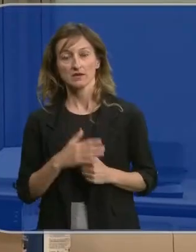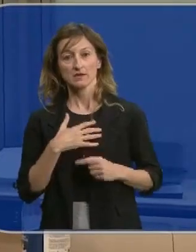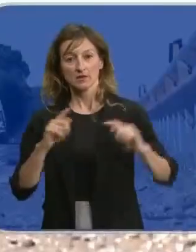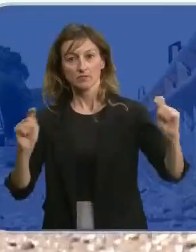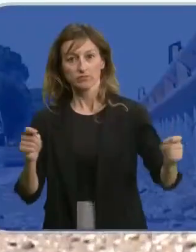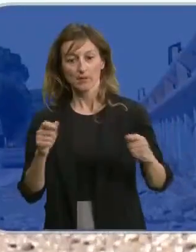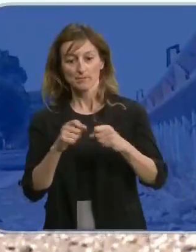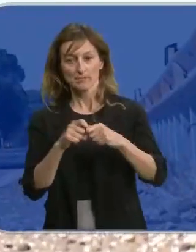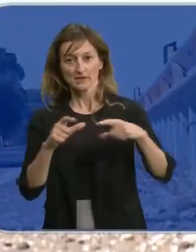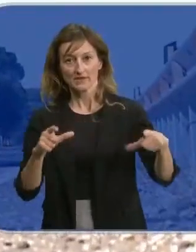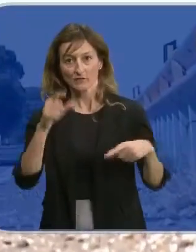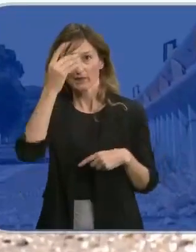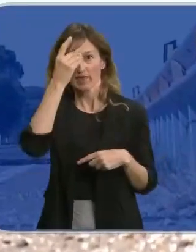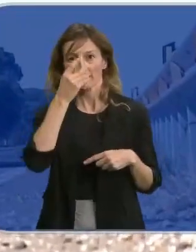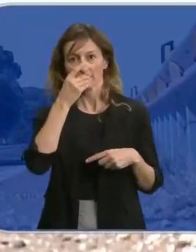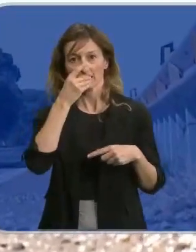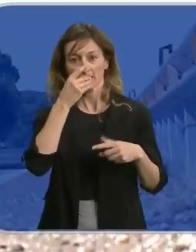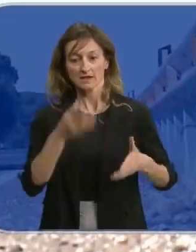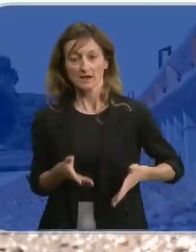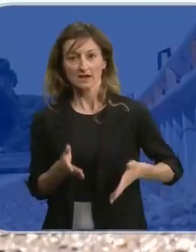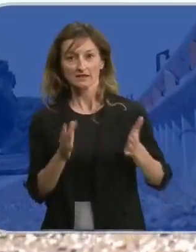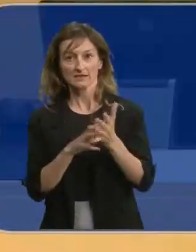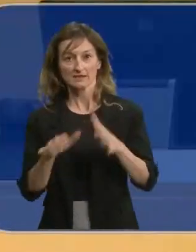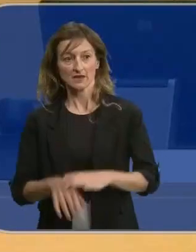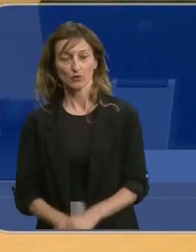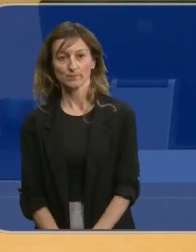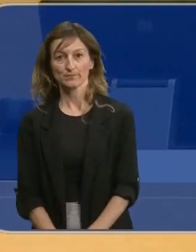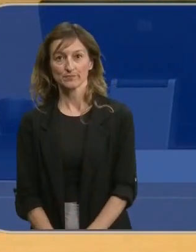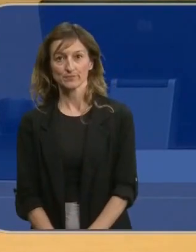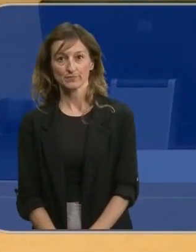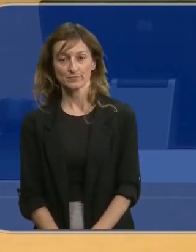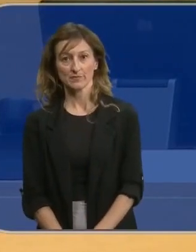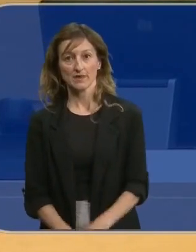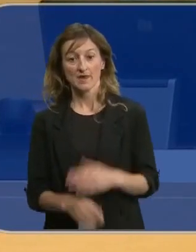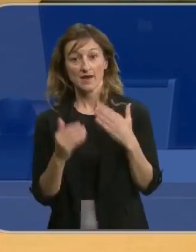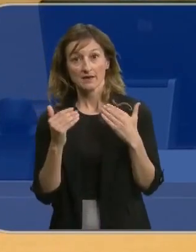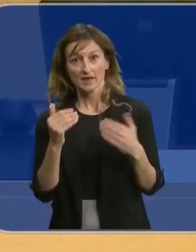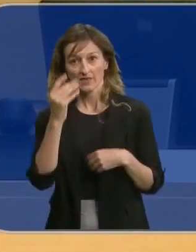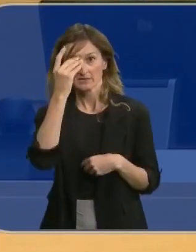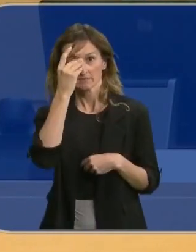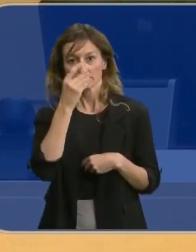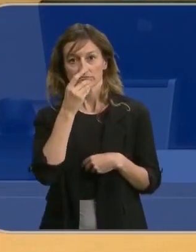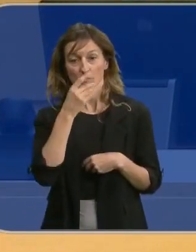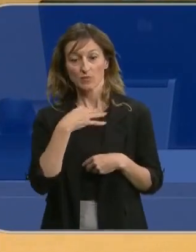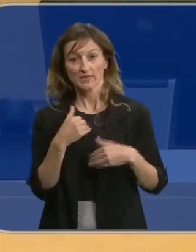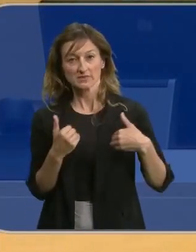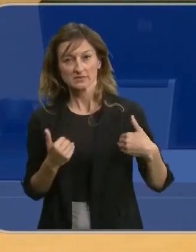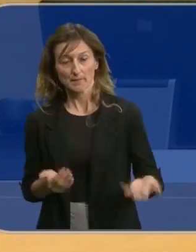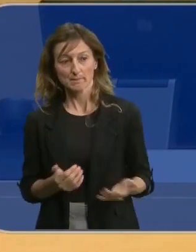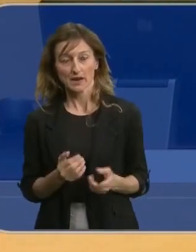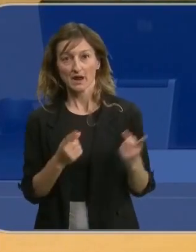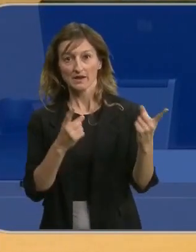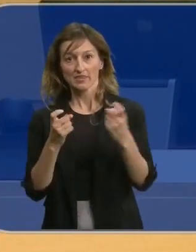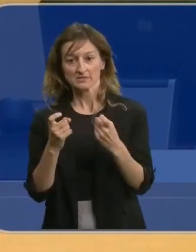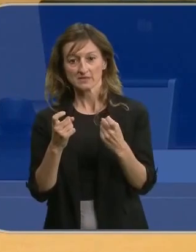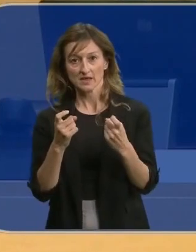la creación de una plataforma digital de las carreteras de Castilla y león gracias a la digitalización pueden detectarse de forma temprana